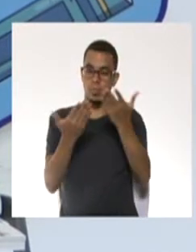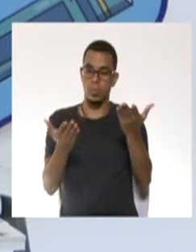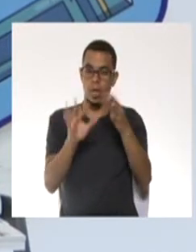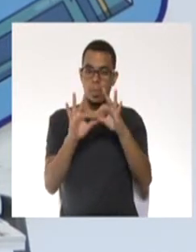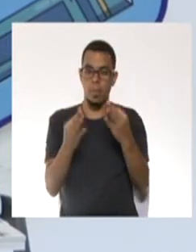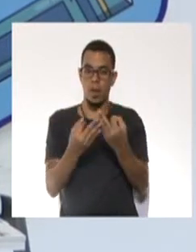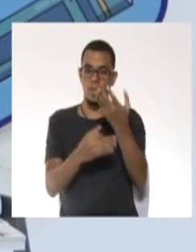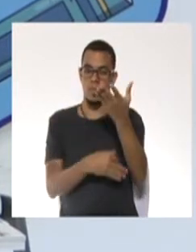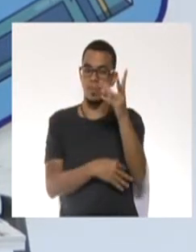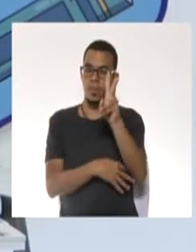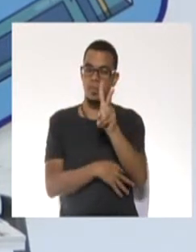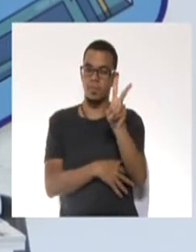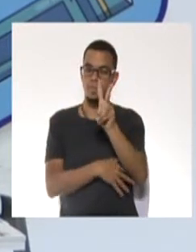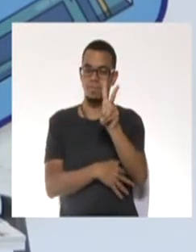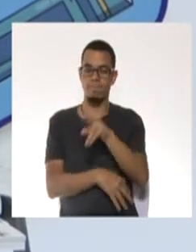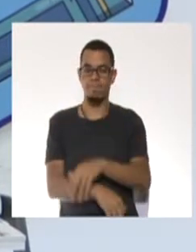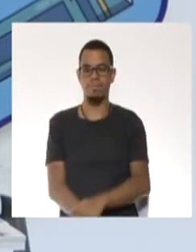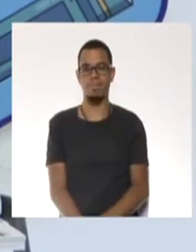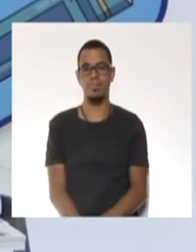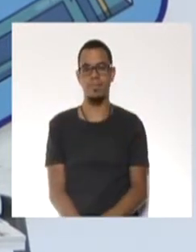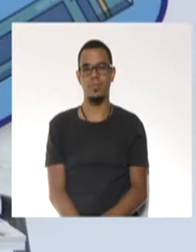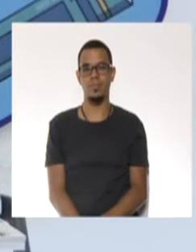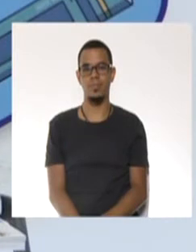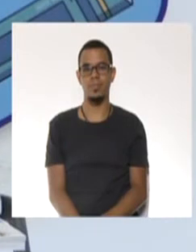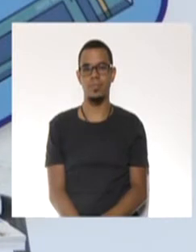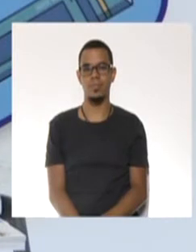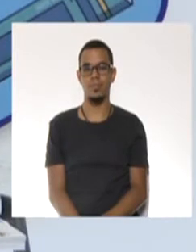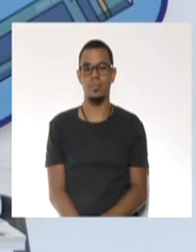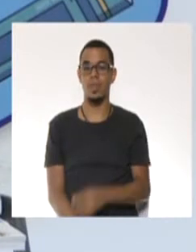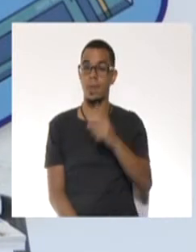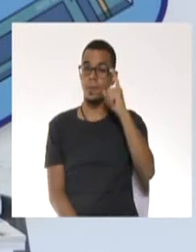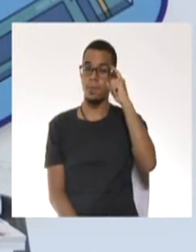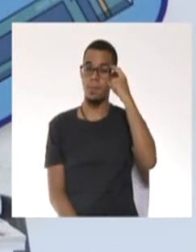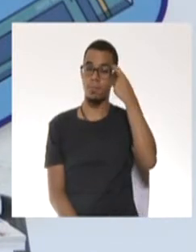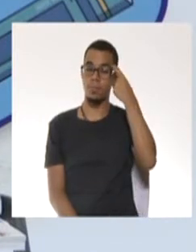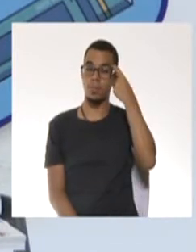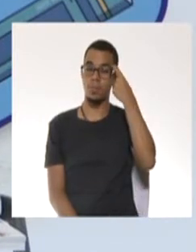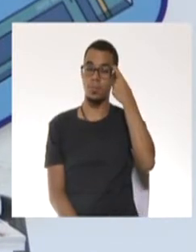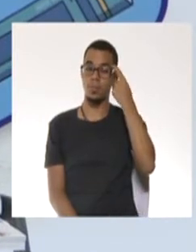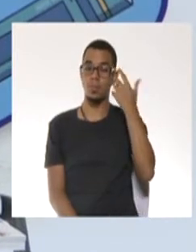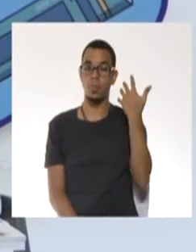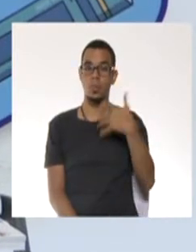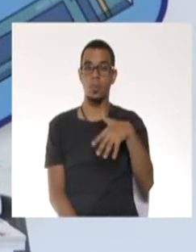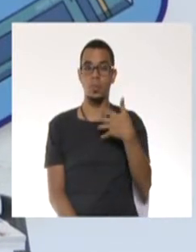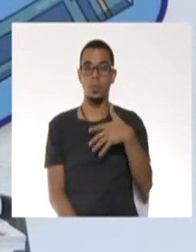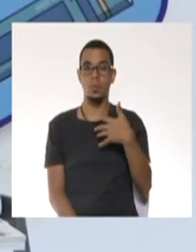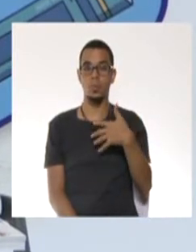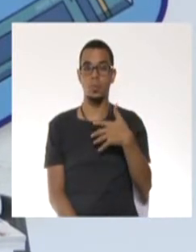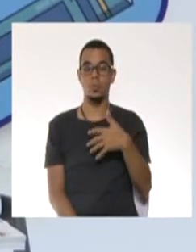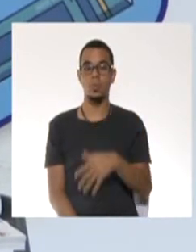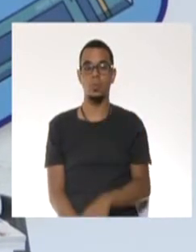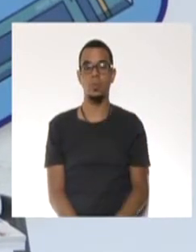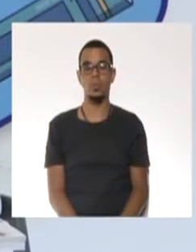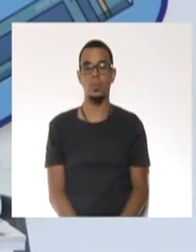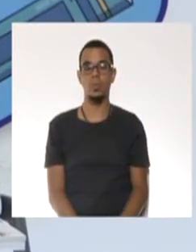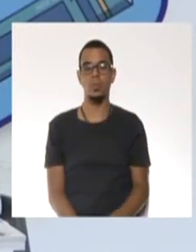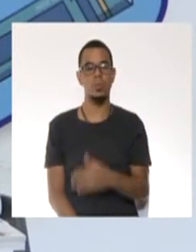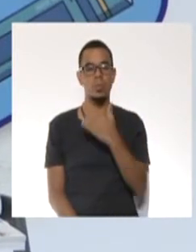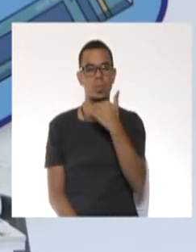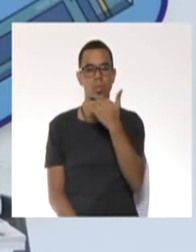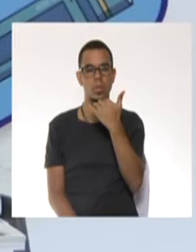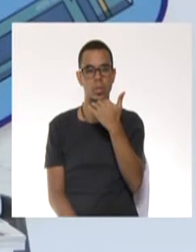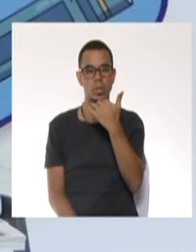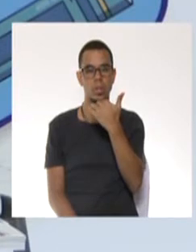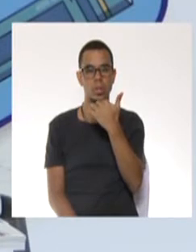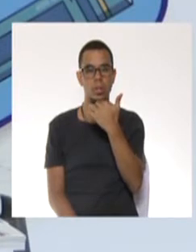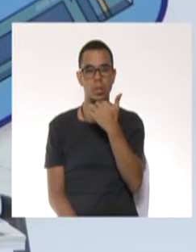familia venezolana, para todos mis estudiantes a nivel nacional, recordándoles que ya estamos, ¿verdad?, en mitad del camino, por decirlo